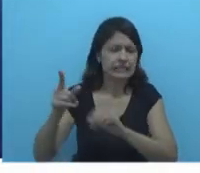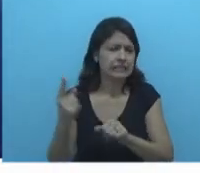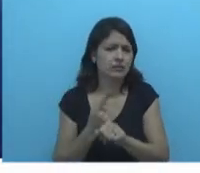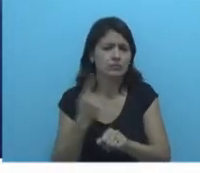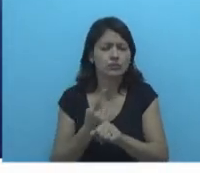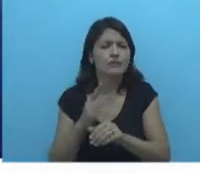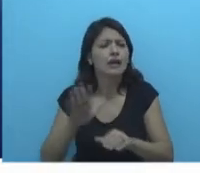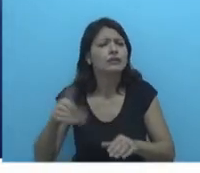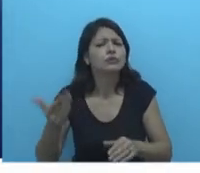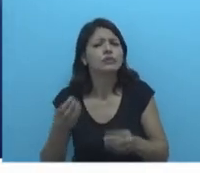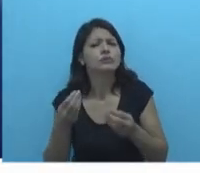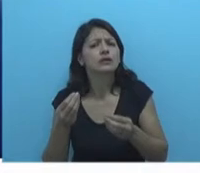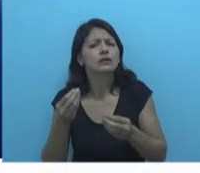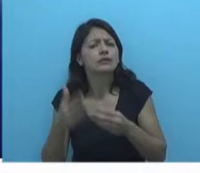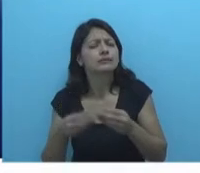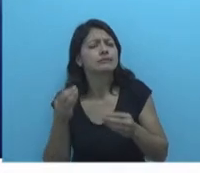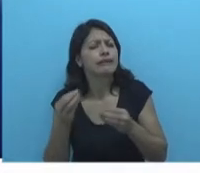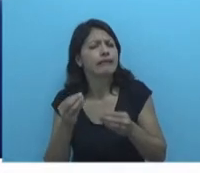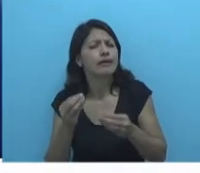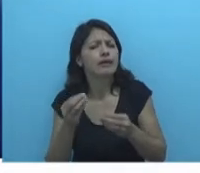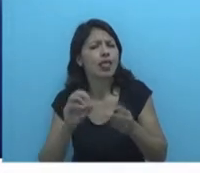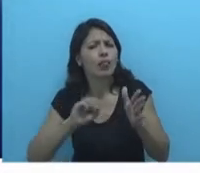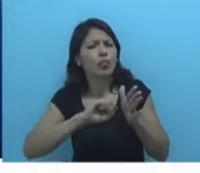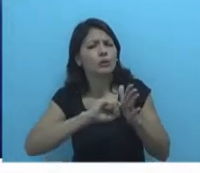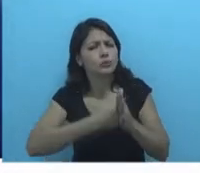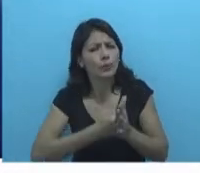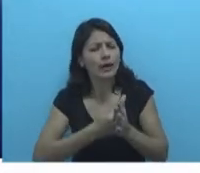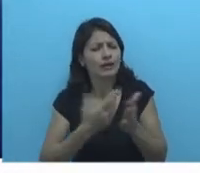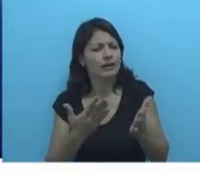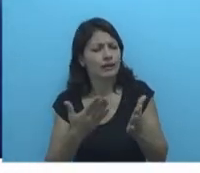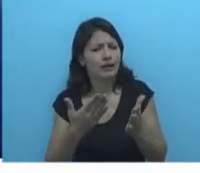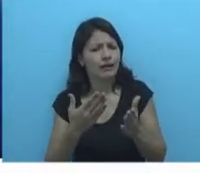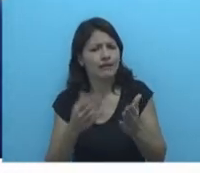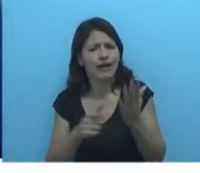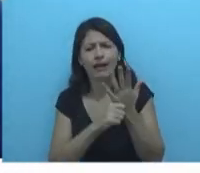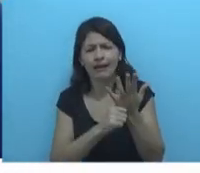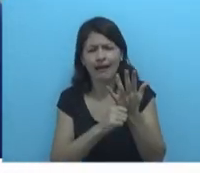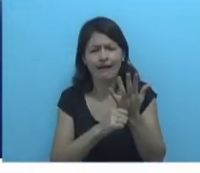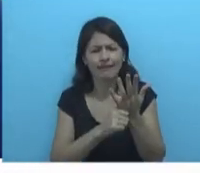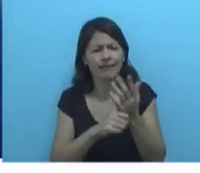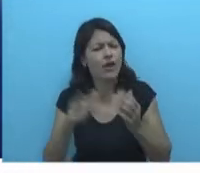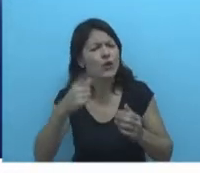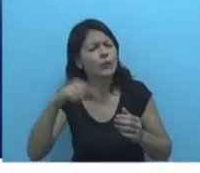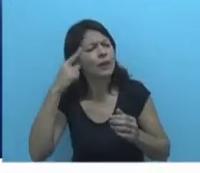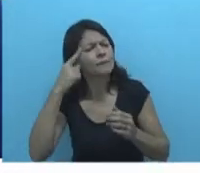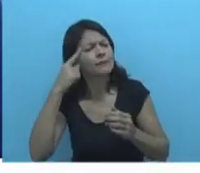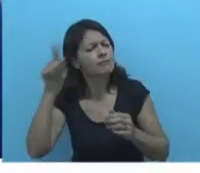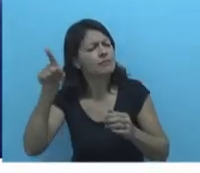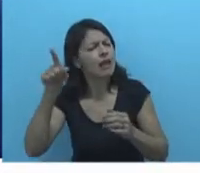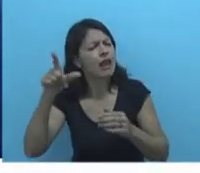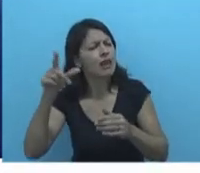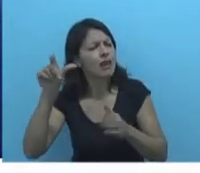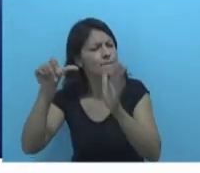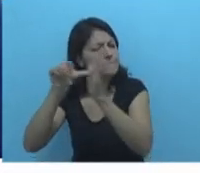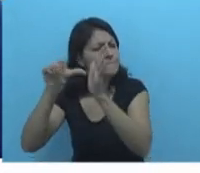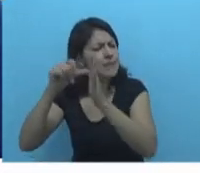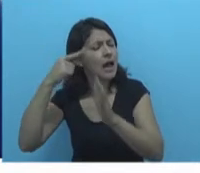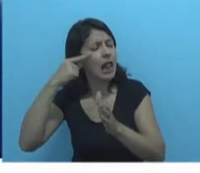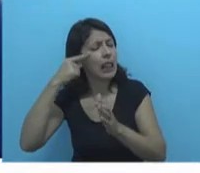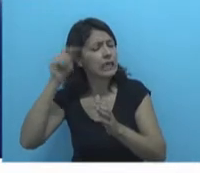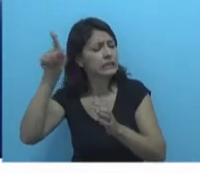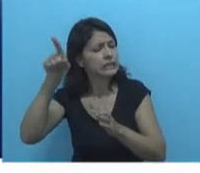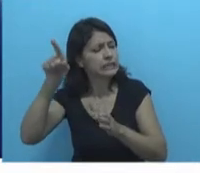cerramos el negocio. ¿Ustedes qué piensan? ¿Que China después de 30 días en el mismo momento va a venir a comprar la